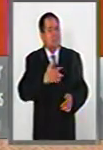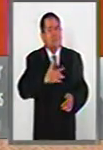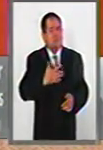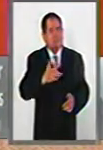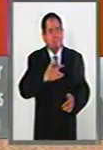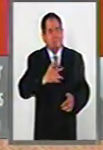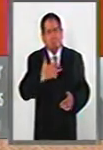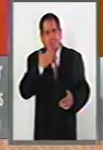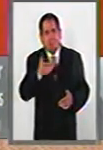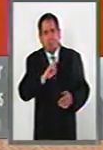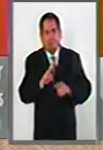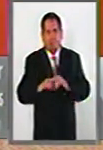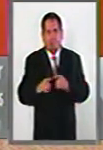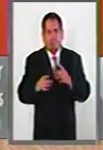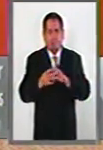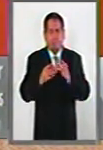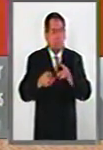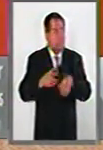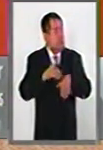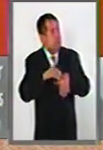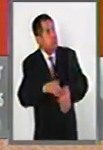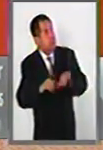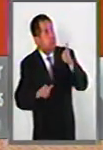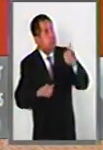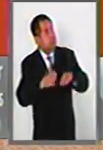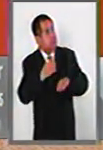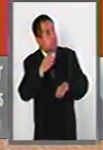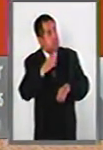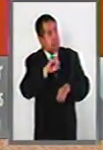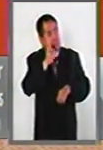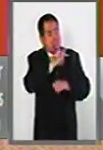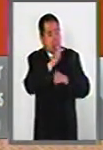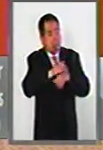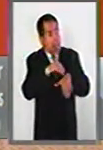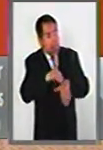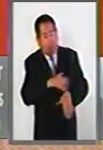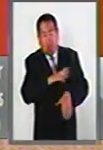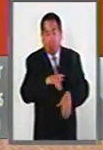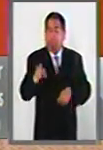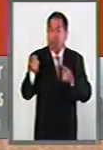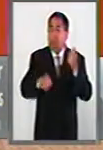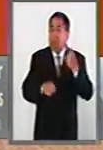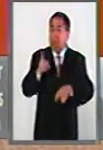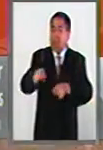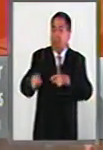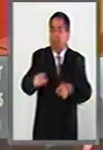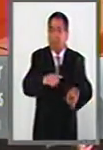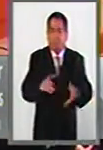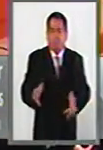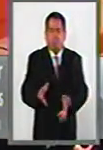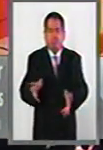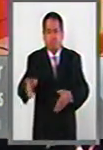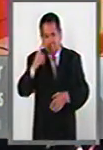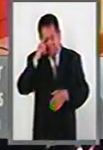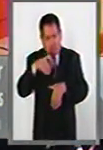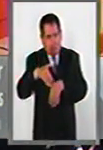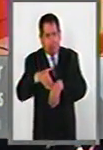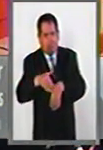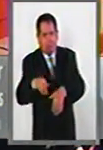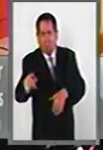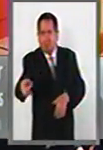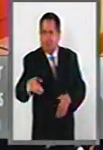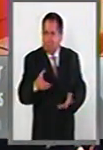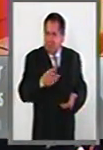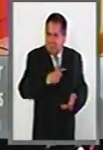insensatos, que obedecen a intereses extranjeros, ¿verdad?, desde entonces están empujando al ejército a cumplir funciones que no son